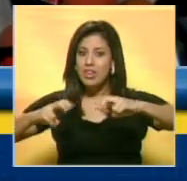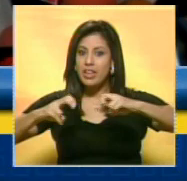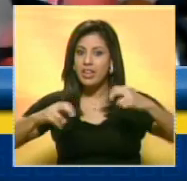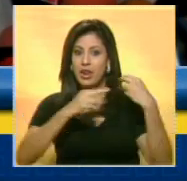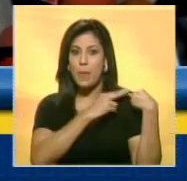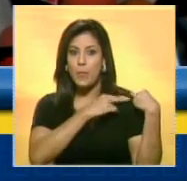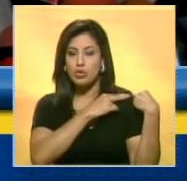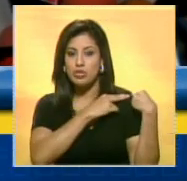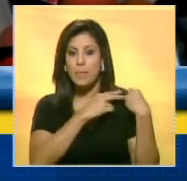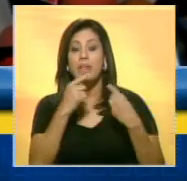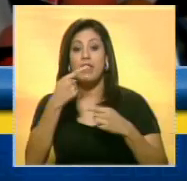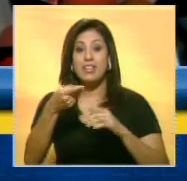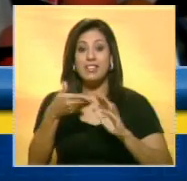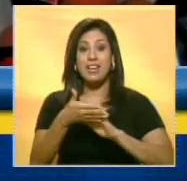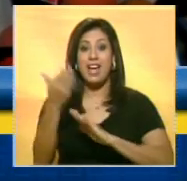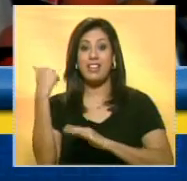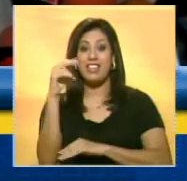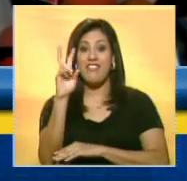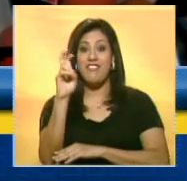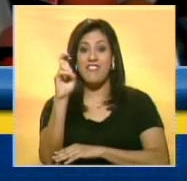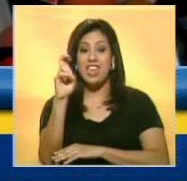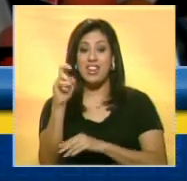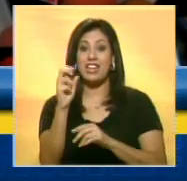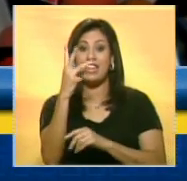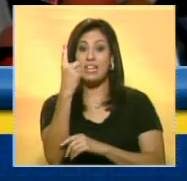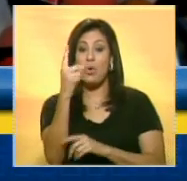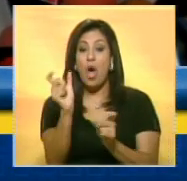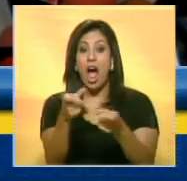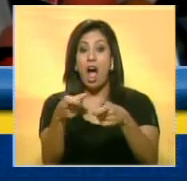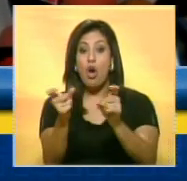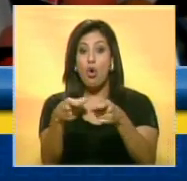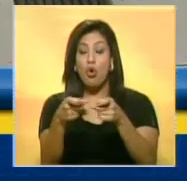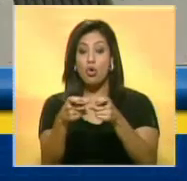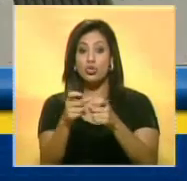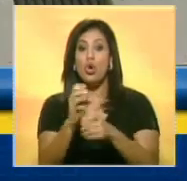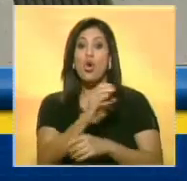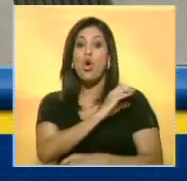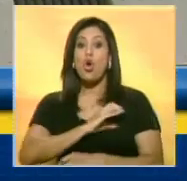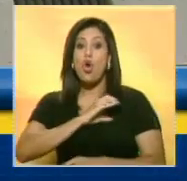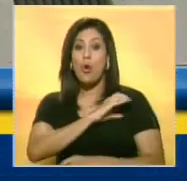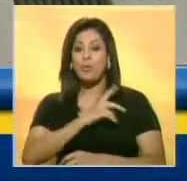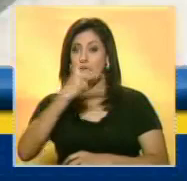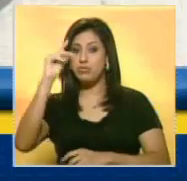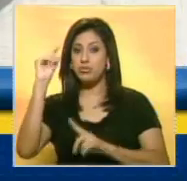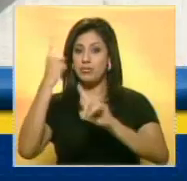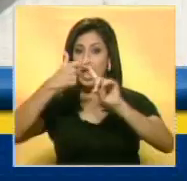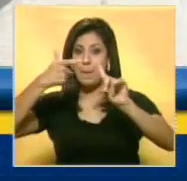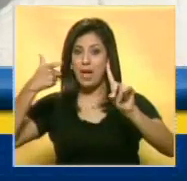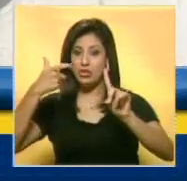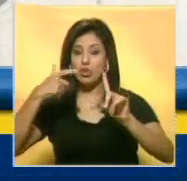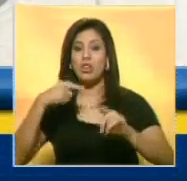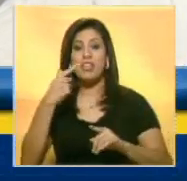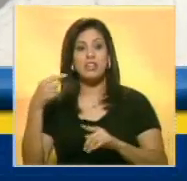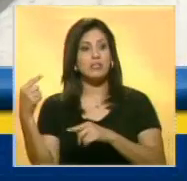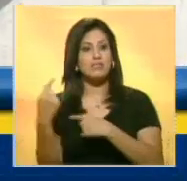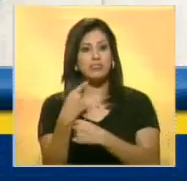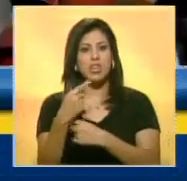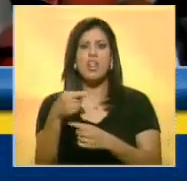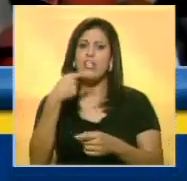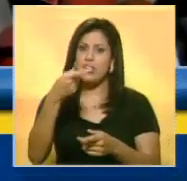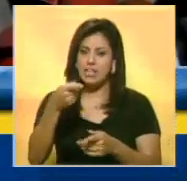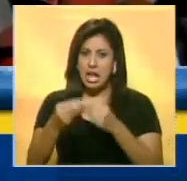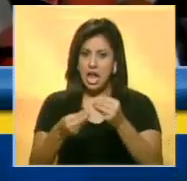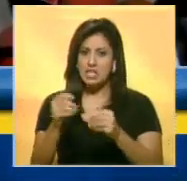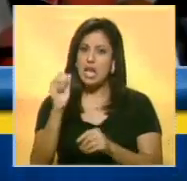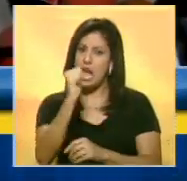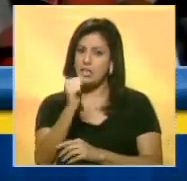correspondientes Indicó que el pasado viernes 31 de agosto miembros de la comisión partieron hasta el sitio donde según la denuncia habría ocurrido